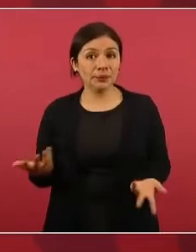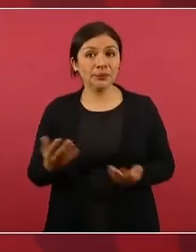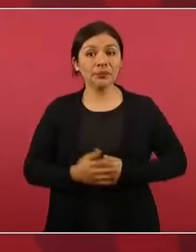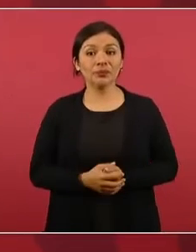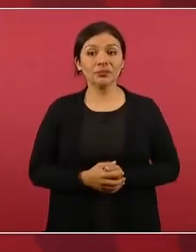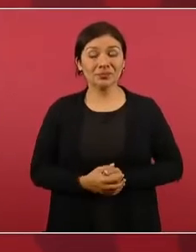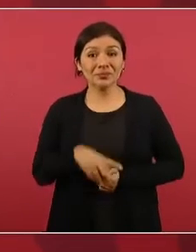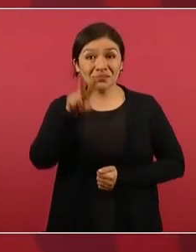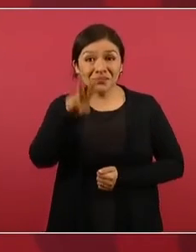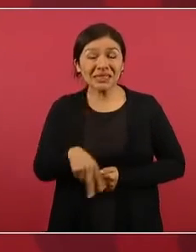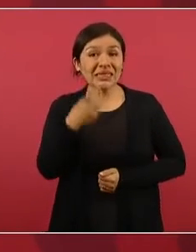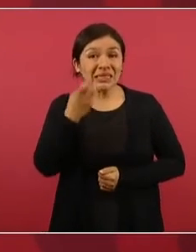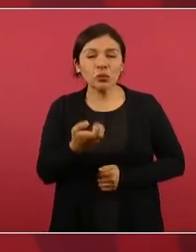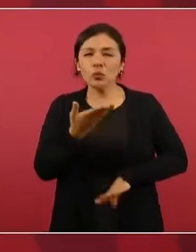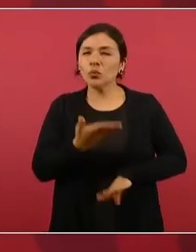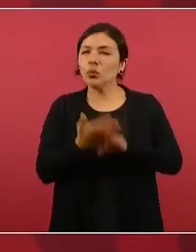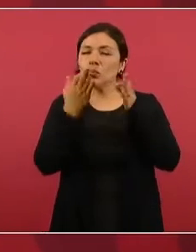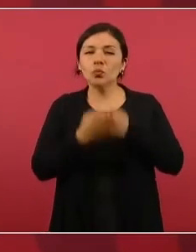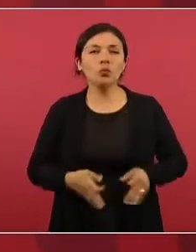era tan importante